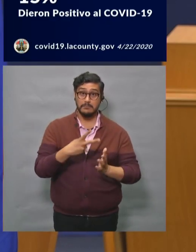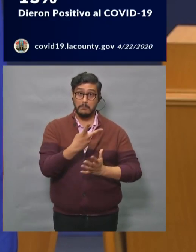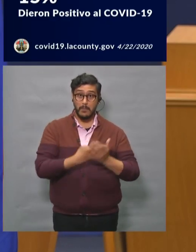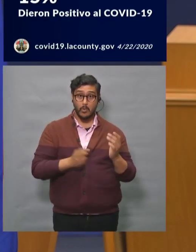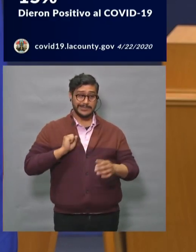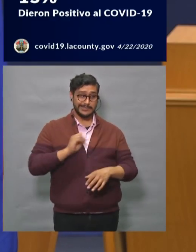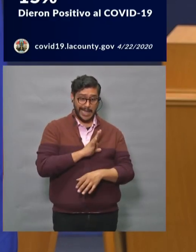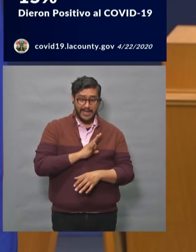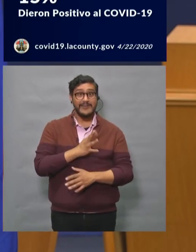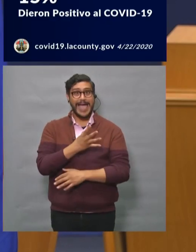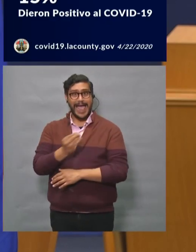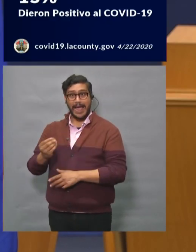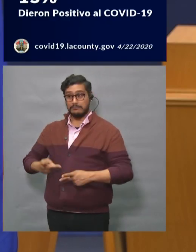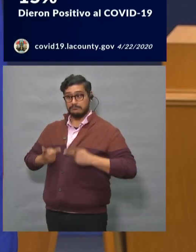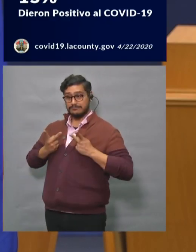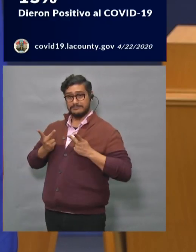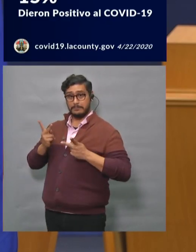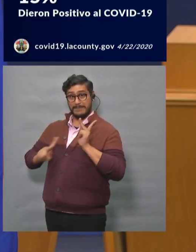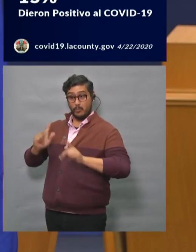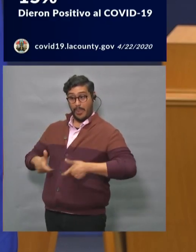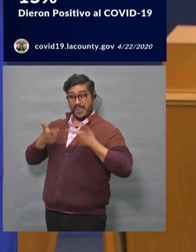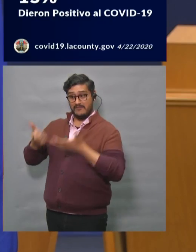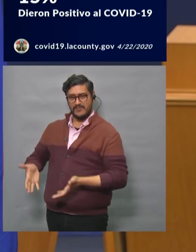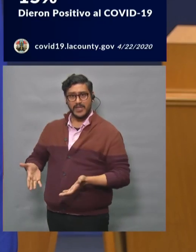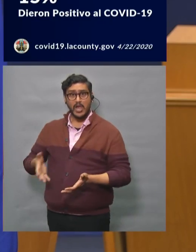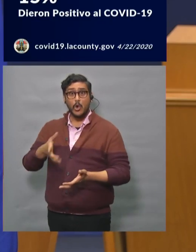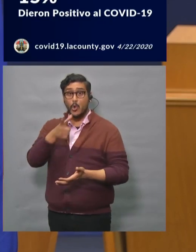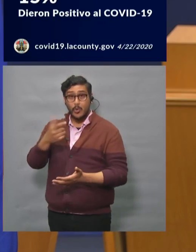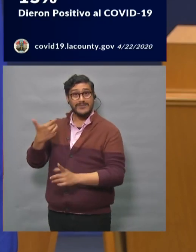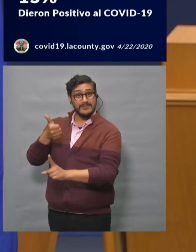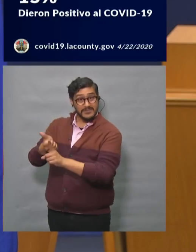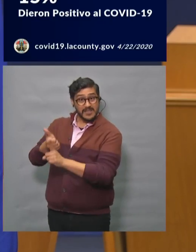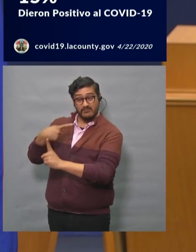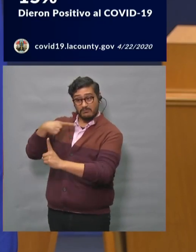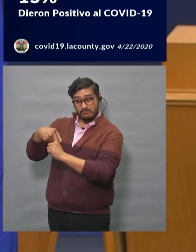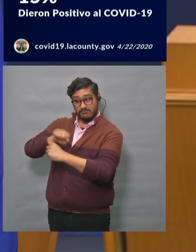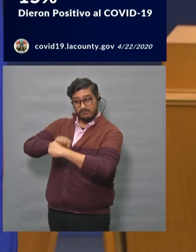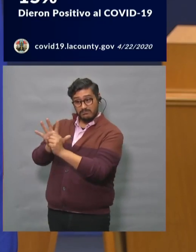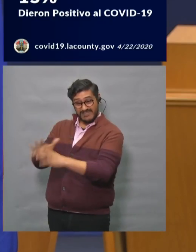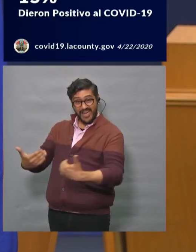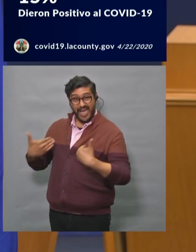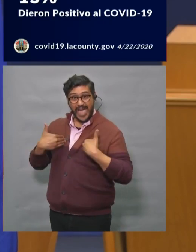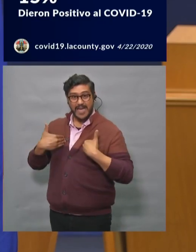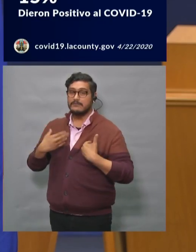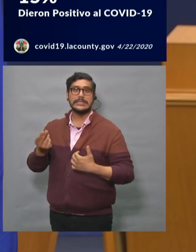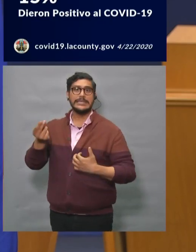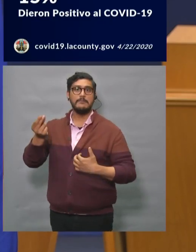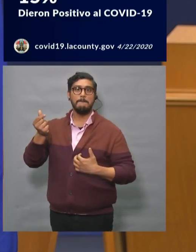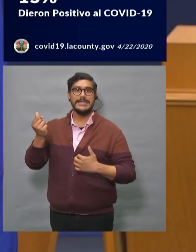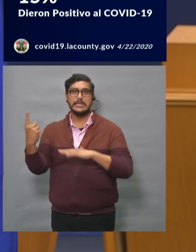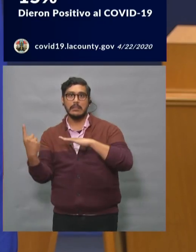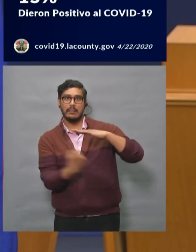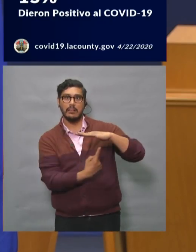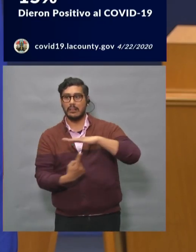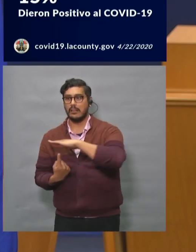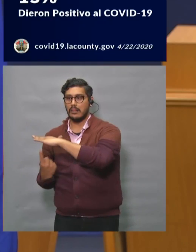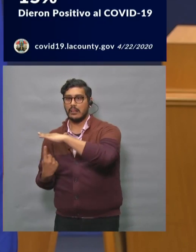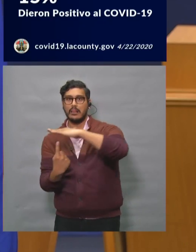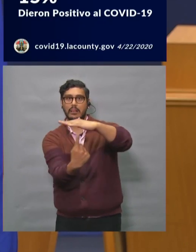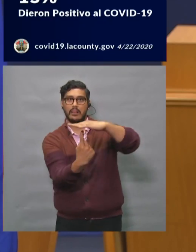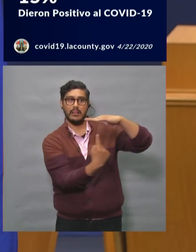que son positivos por COVID-19 estén inmediatamente aislados de los demás, incluso si no están